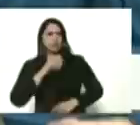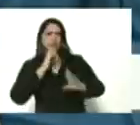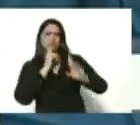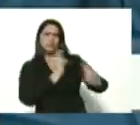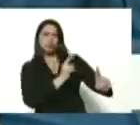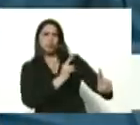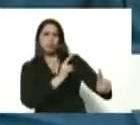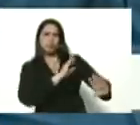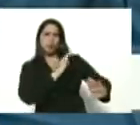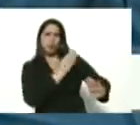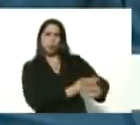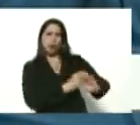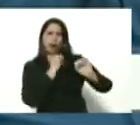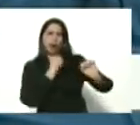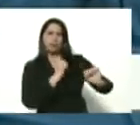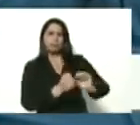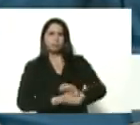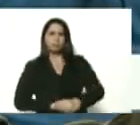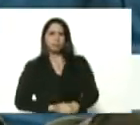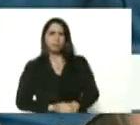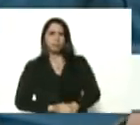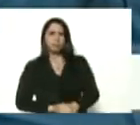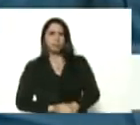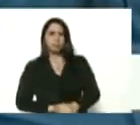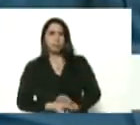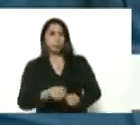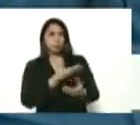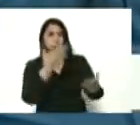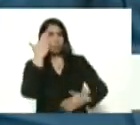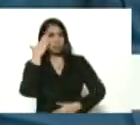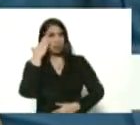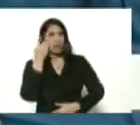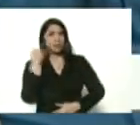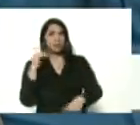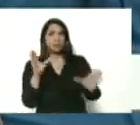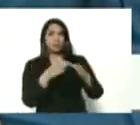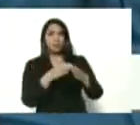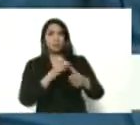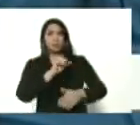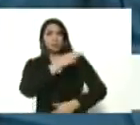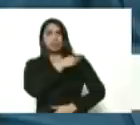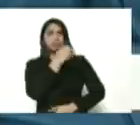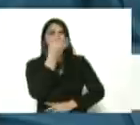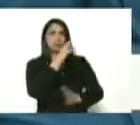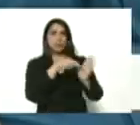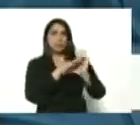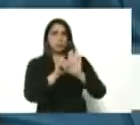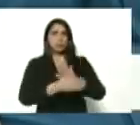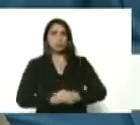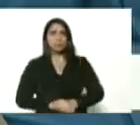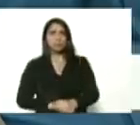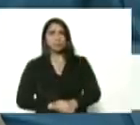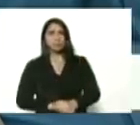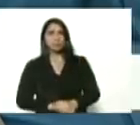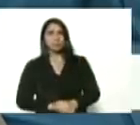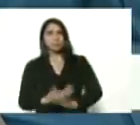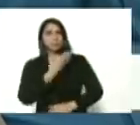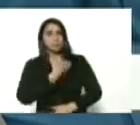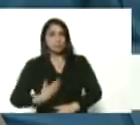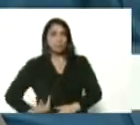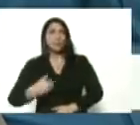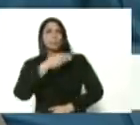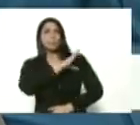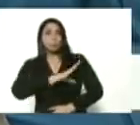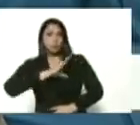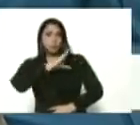respuesta contundente. Y usted sabe, ayer reunimos a la directiva de la Asamblea Nacional Constituyente, uh-huh, a los presidentes de las